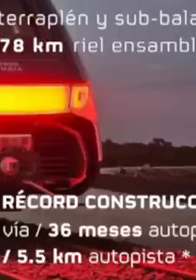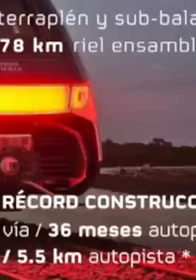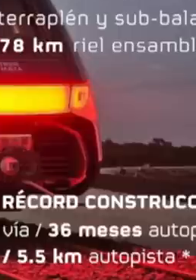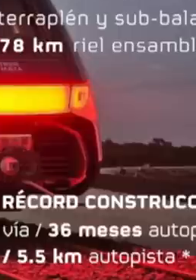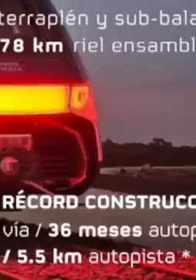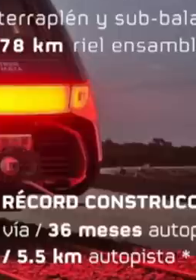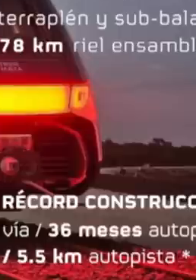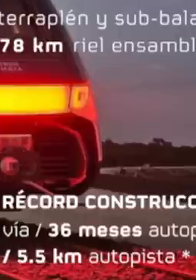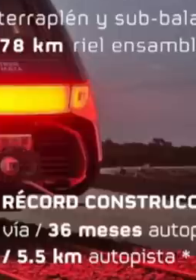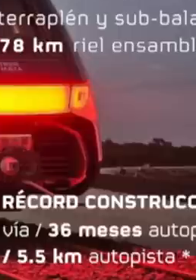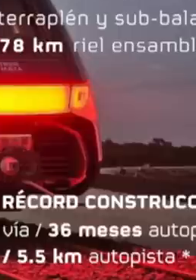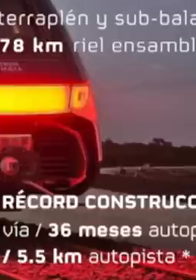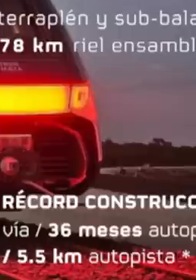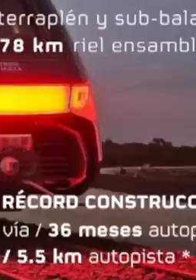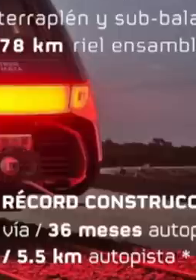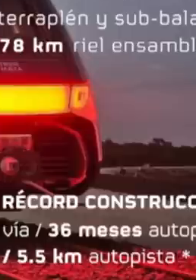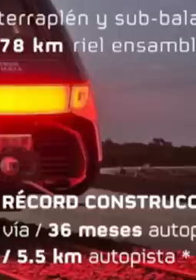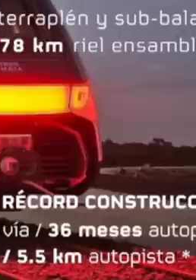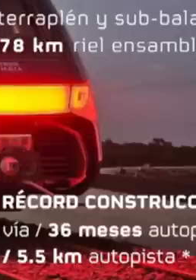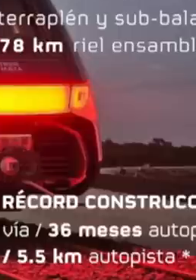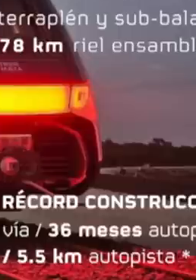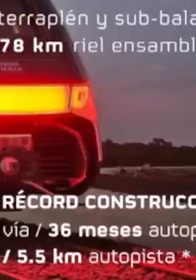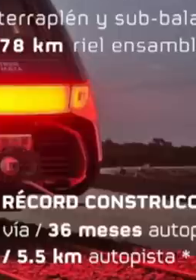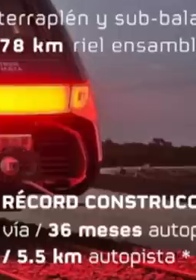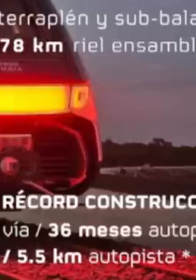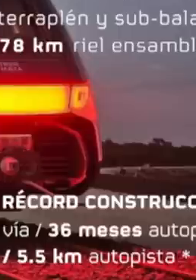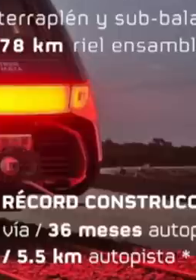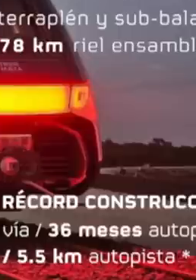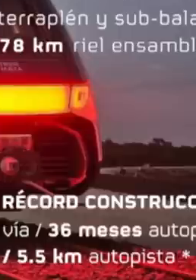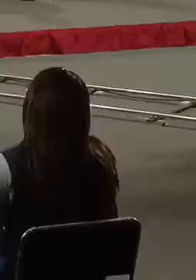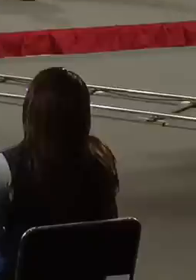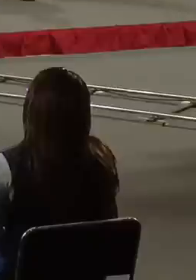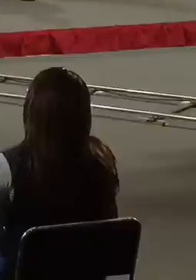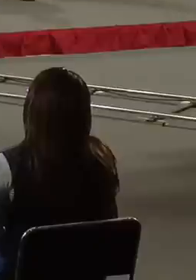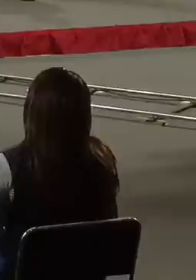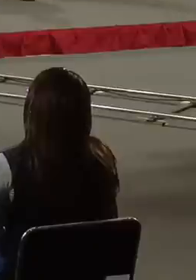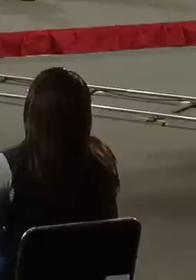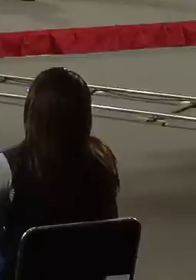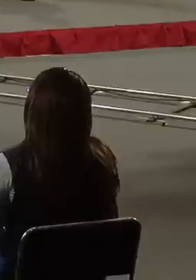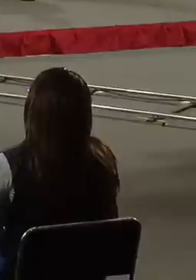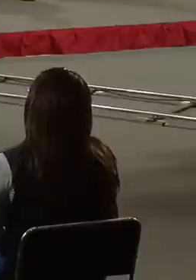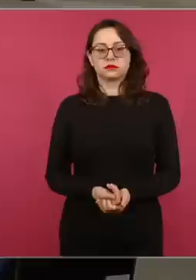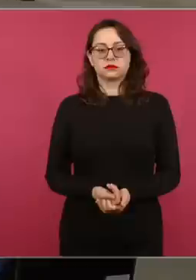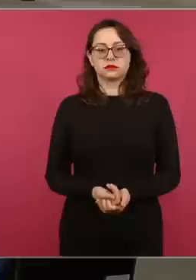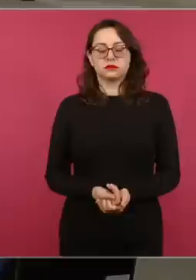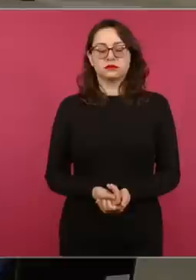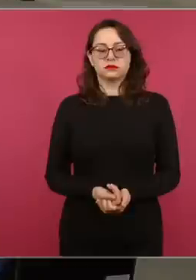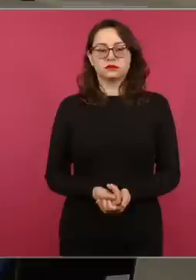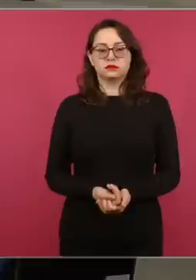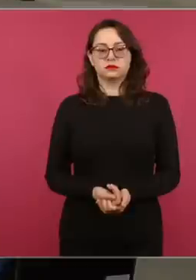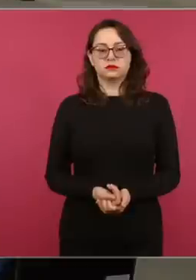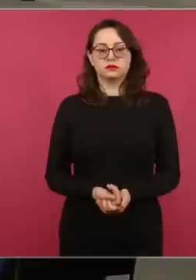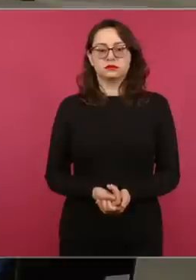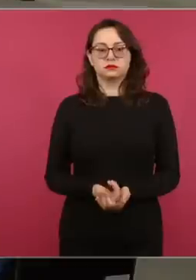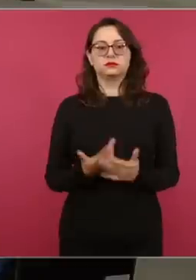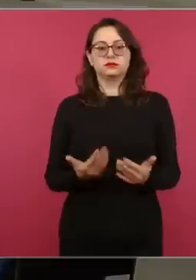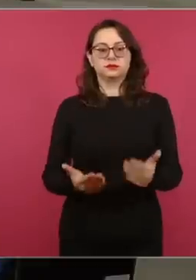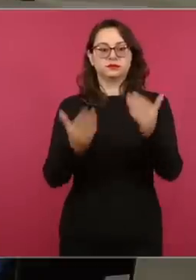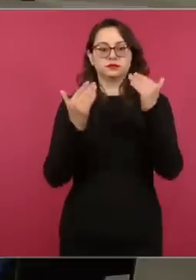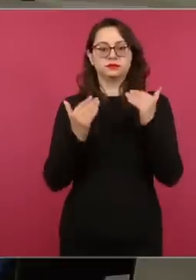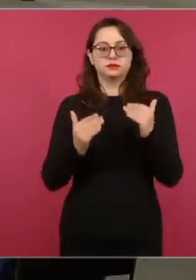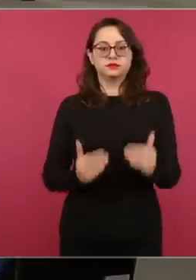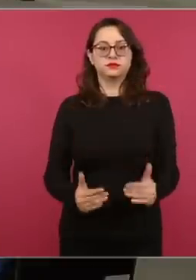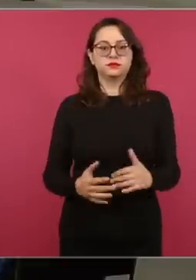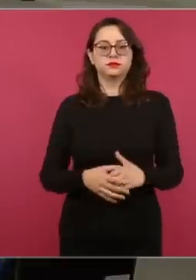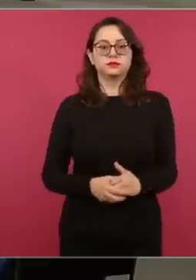como como ya mencionó el general está terminada y estamos trabajando en la edificación de las estaciones la siguiente por favor